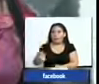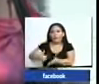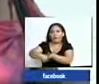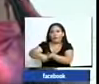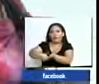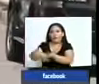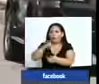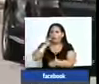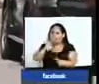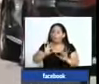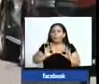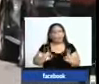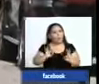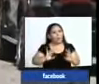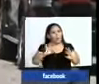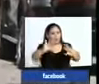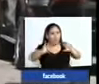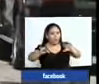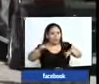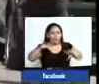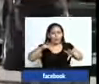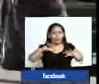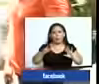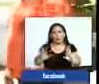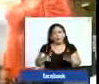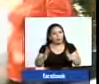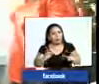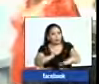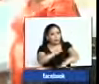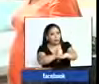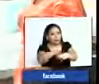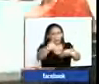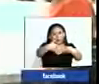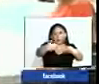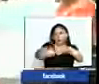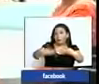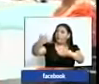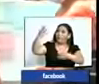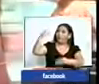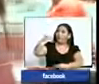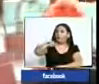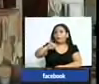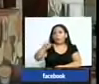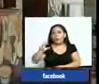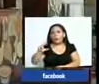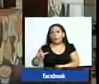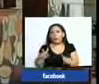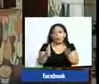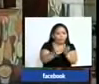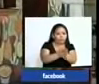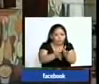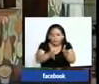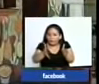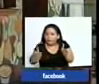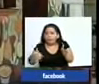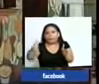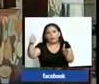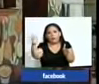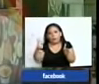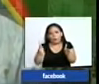atribuye la baja en los contagios debido a que las medidas que se implementaron en julio se prolongaron hasta agosto